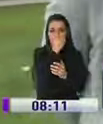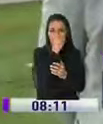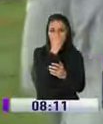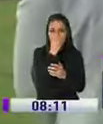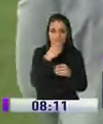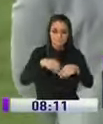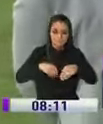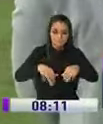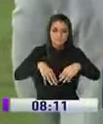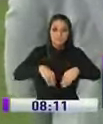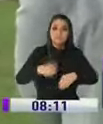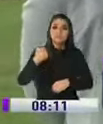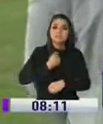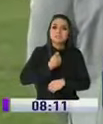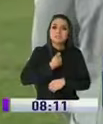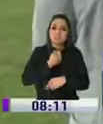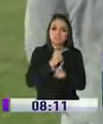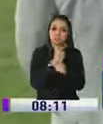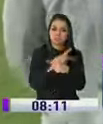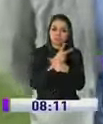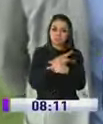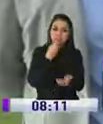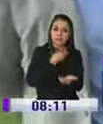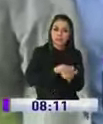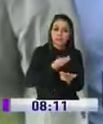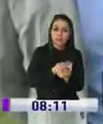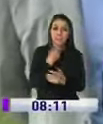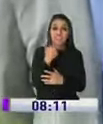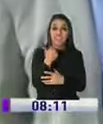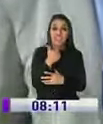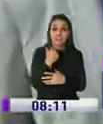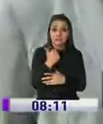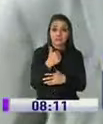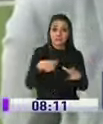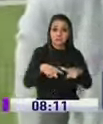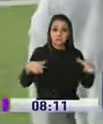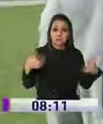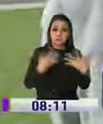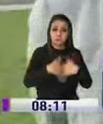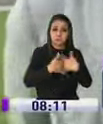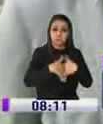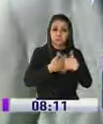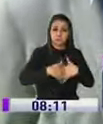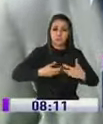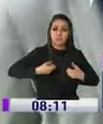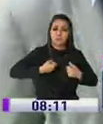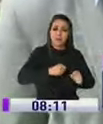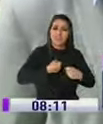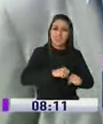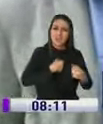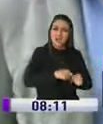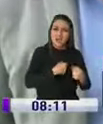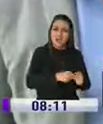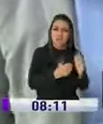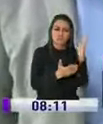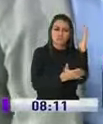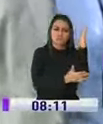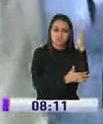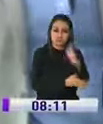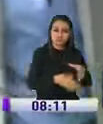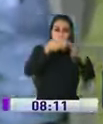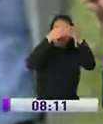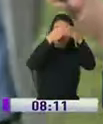nosotros mismos producimos, adquirimos 10 máquinas que producen este, es una especie de aserrín, con la madera que nosotros talamos, procedemos a reciclar, y